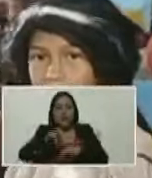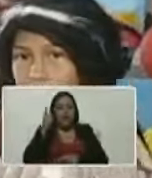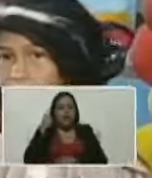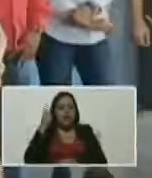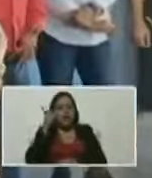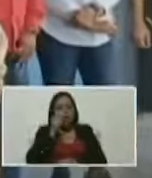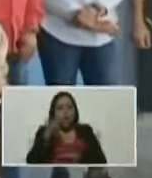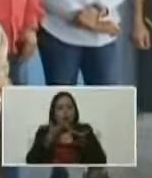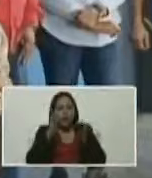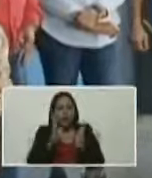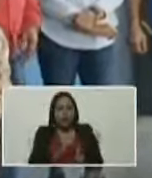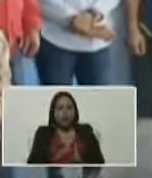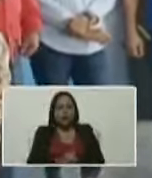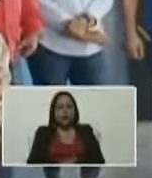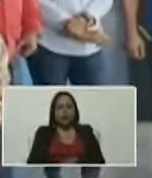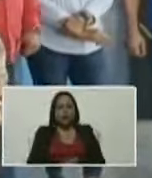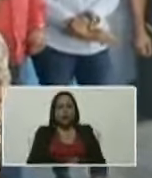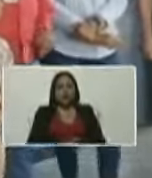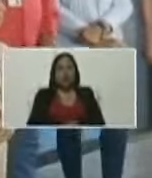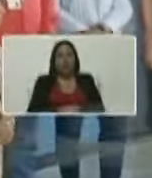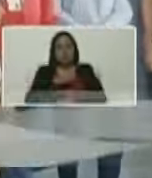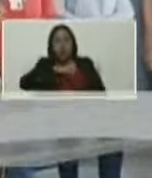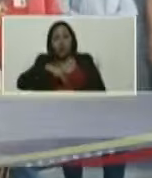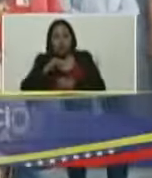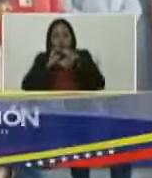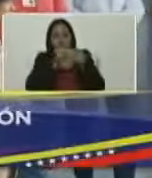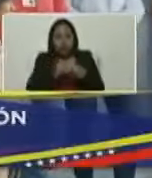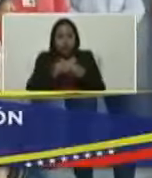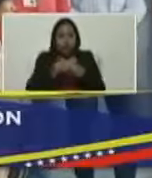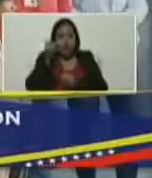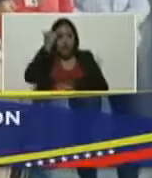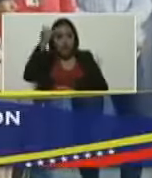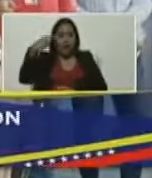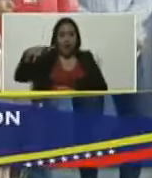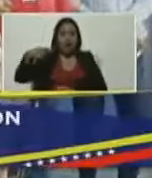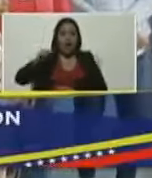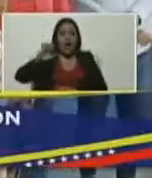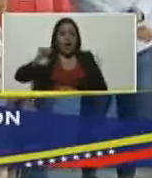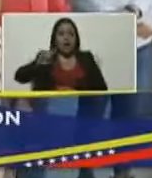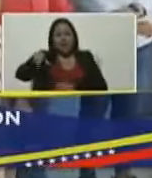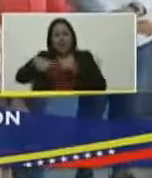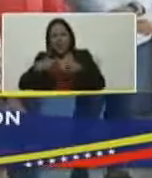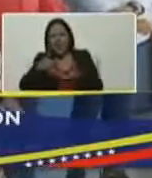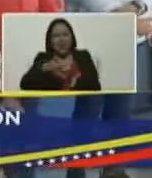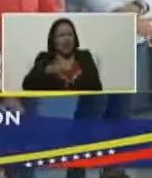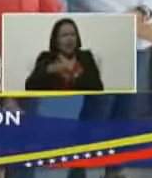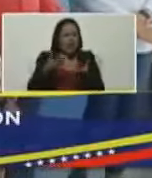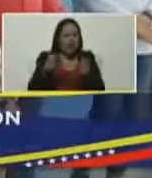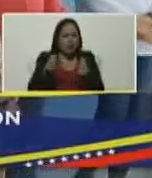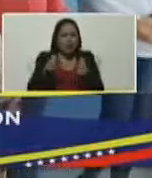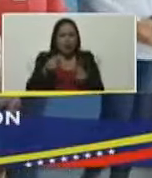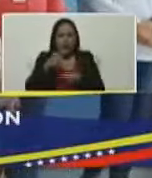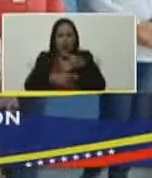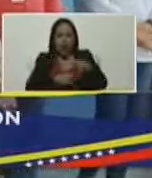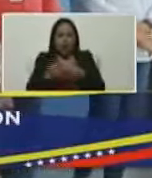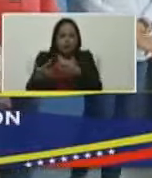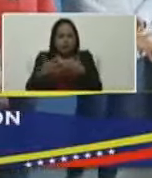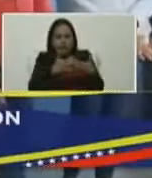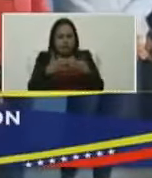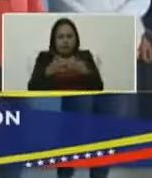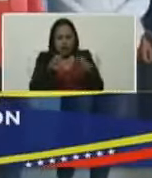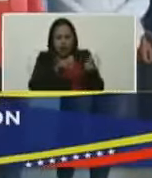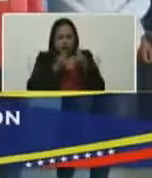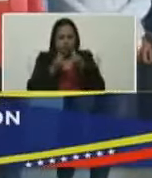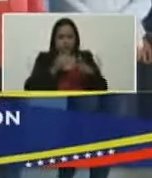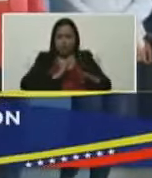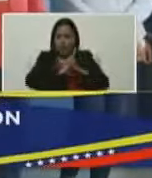niñas, estudiantes. Nosotros creamos el PAE y luego se debilitó mucho producto de la guerra económica, las